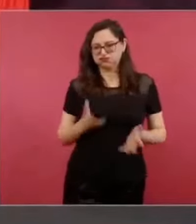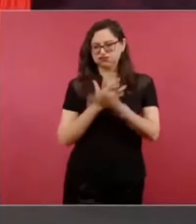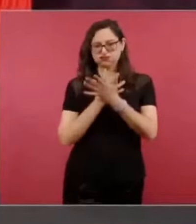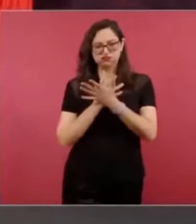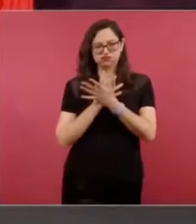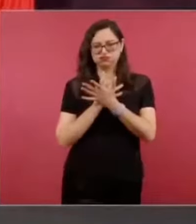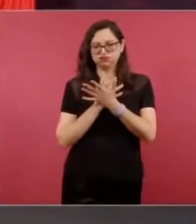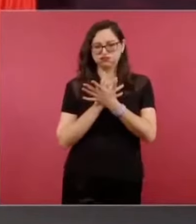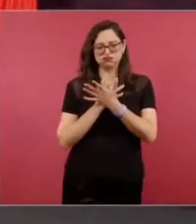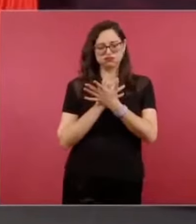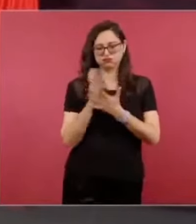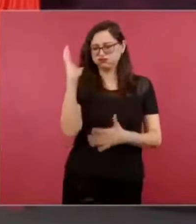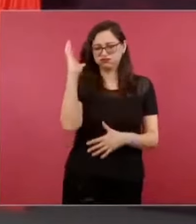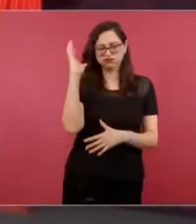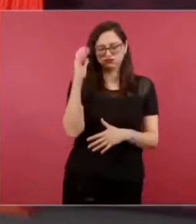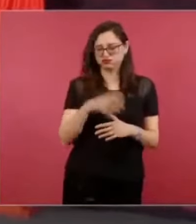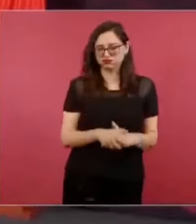supina.